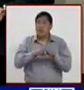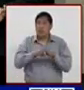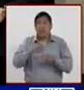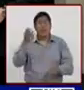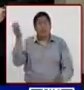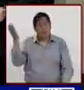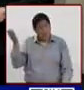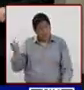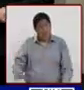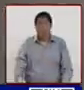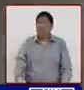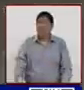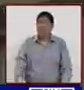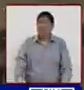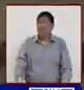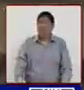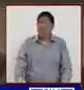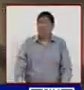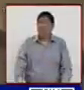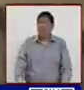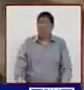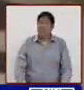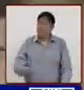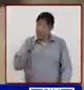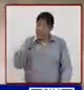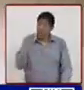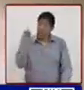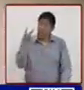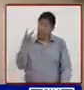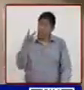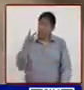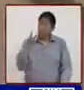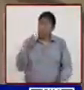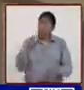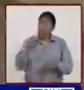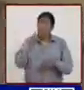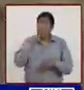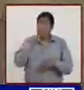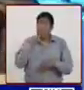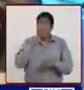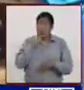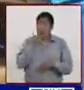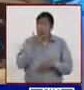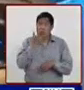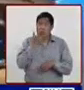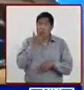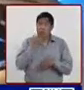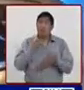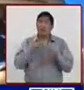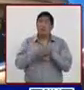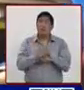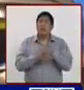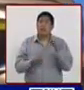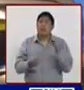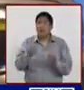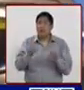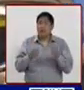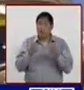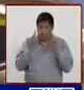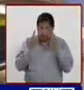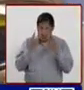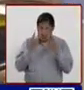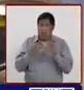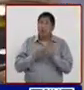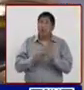la puerta. Atrás, sí, atrás, en la parte derecha. Correcto. Y ahí hay dos personas de sexo femenino. Dos jovencitas. Que ingresan también al vehículo. Vamos